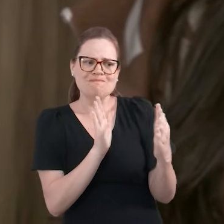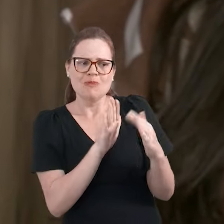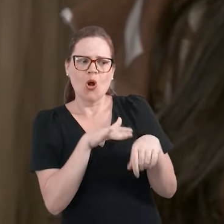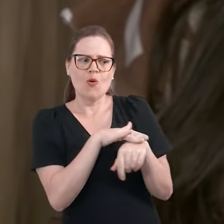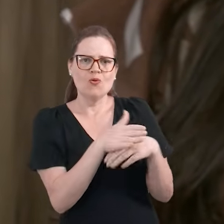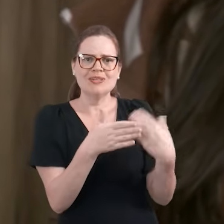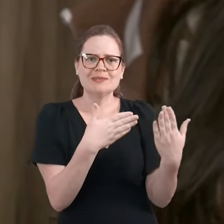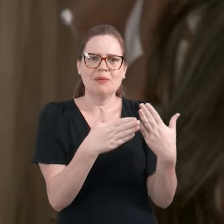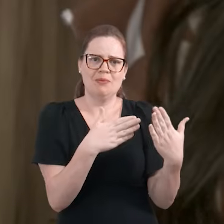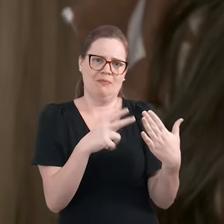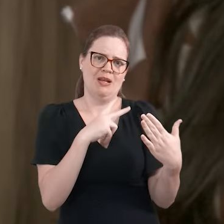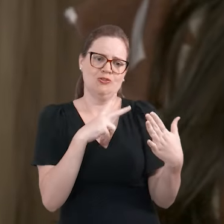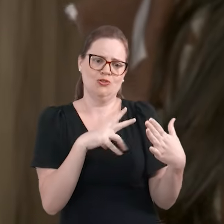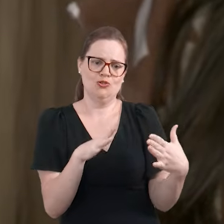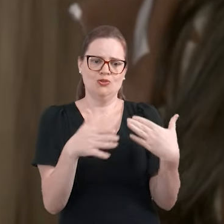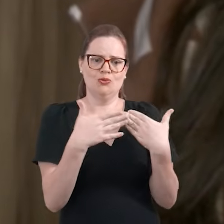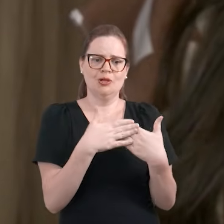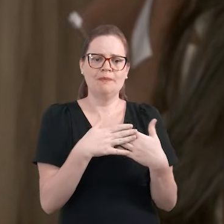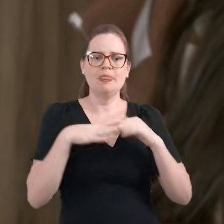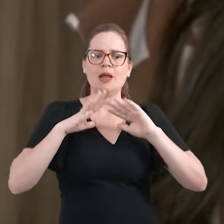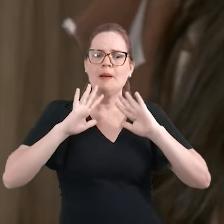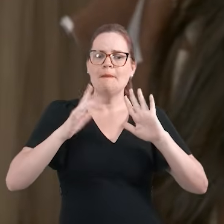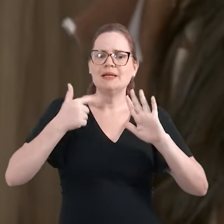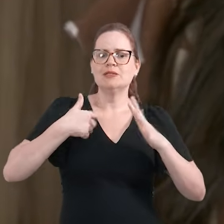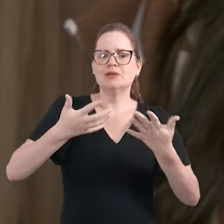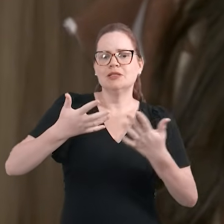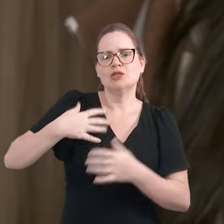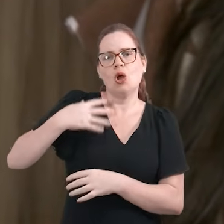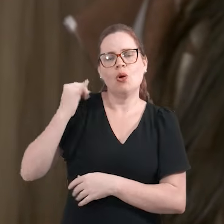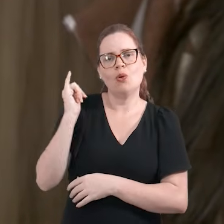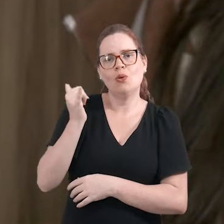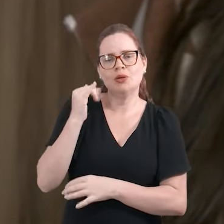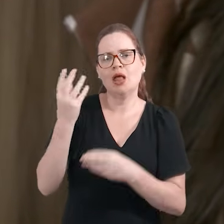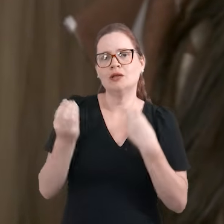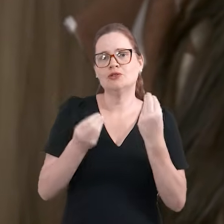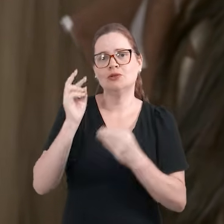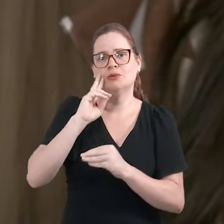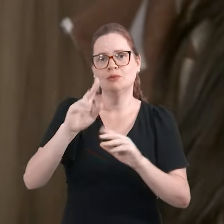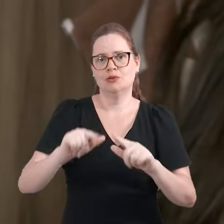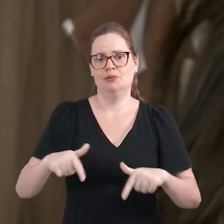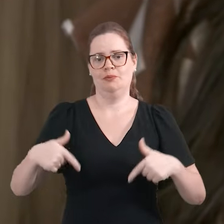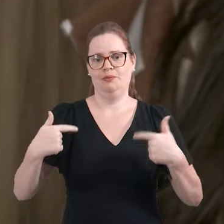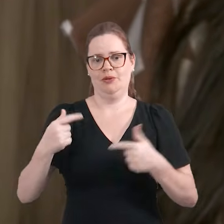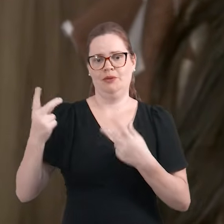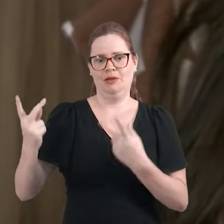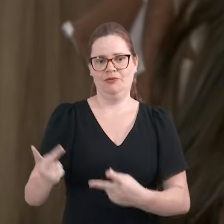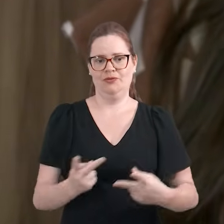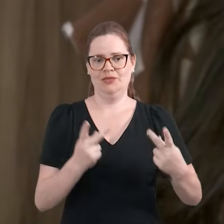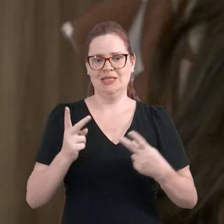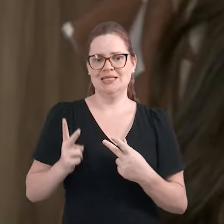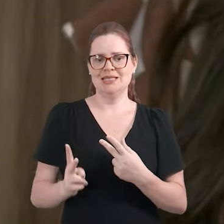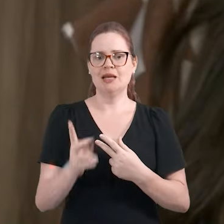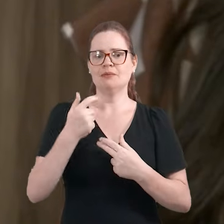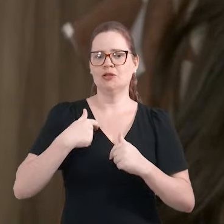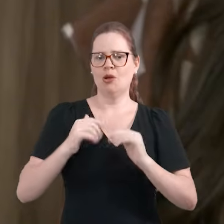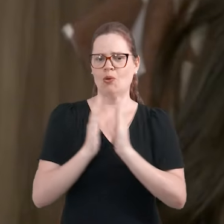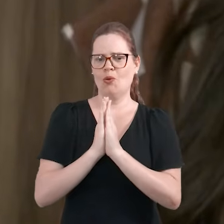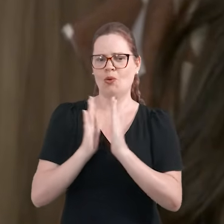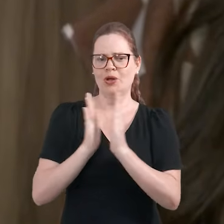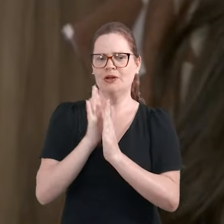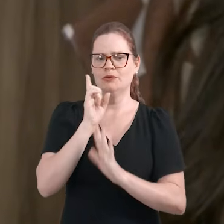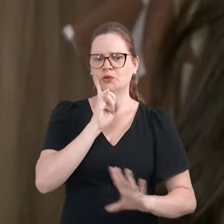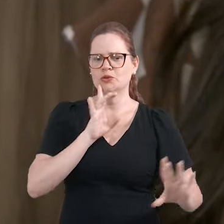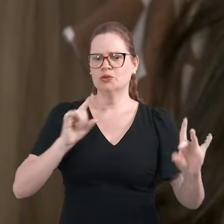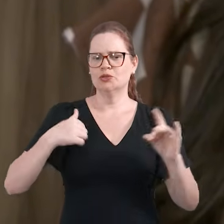el Señor se pudo hacer una visita. Entonces yo siempre oraba cada vez que yo oía que ella hablaba del Señor, pero